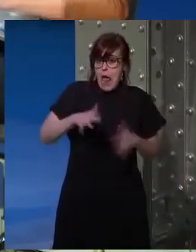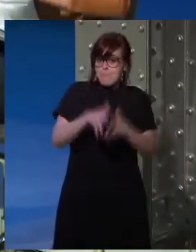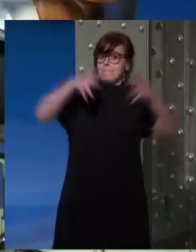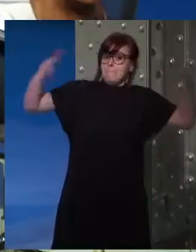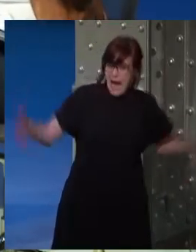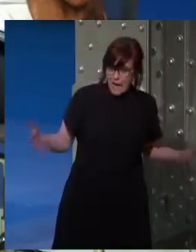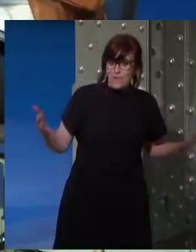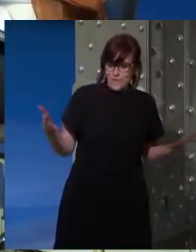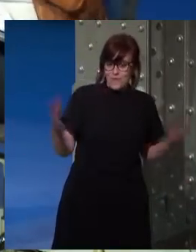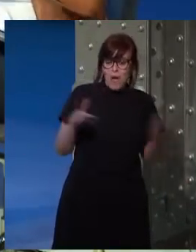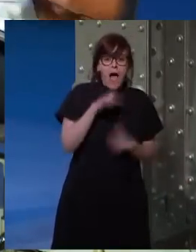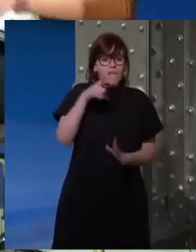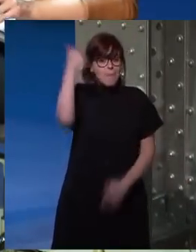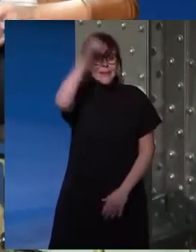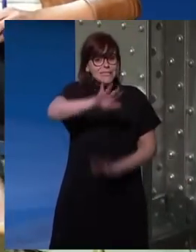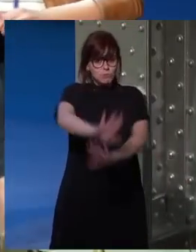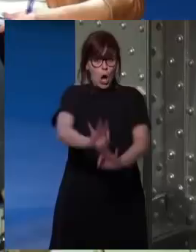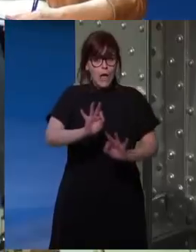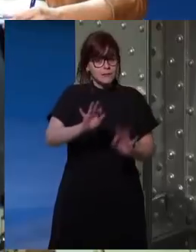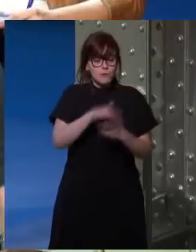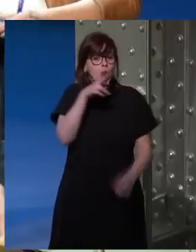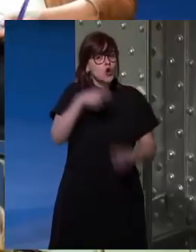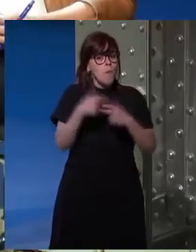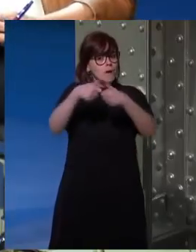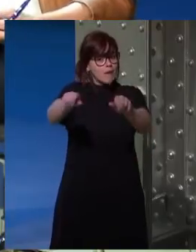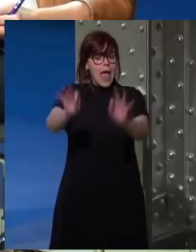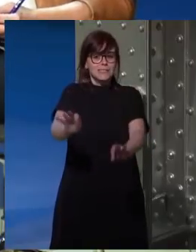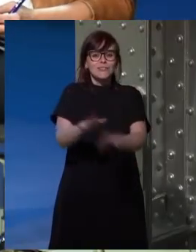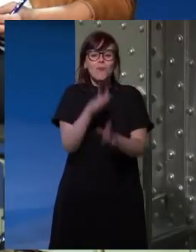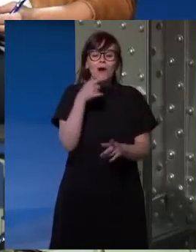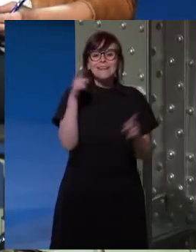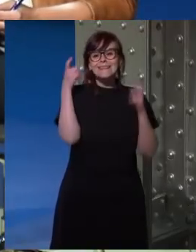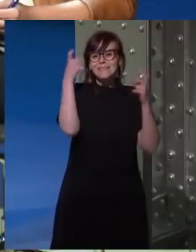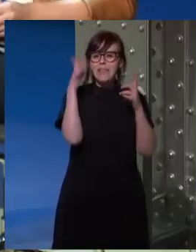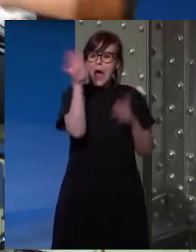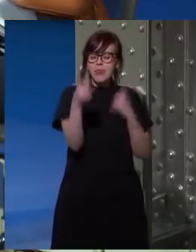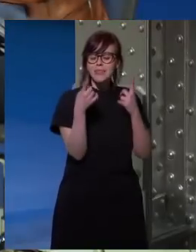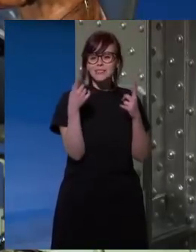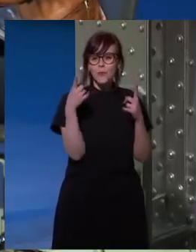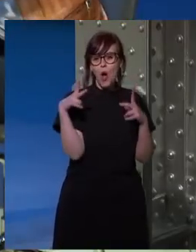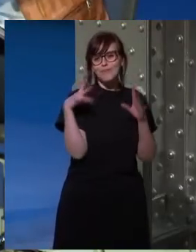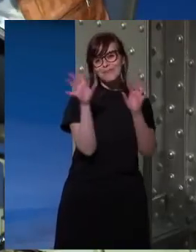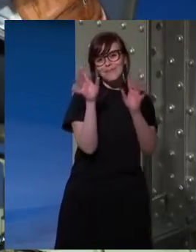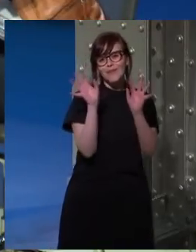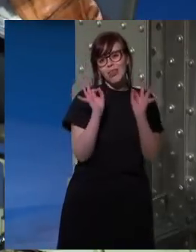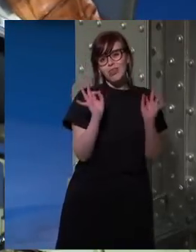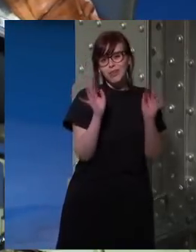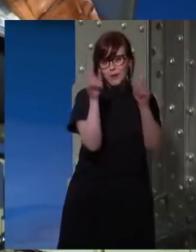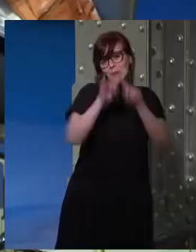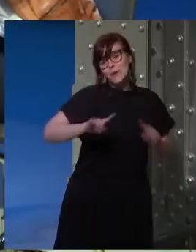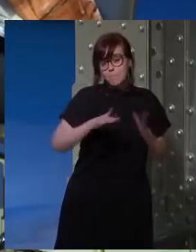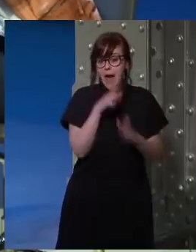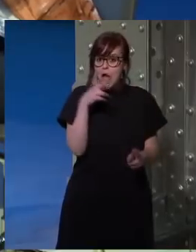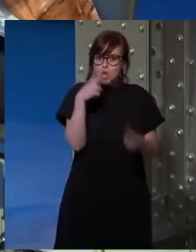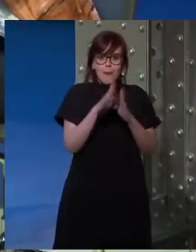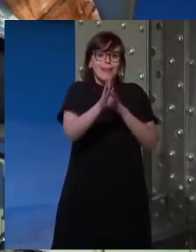quitarle importancia porque sigue siendo machismo y las cosas hay que llamarlas como son, sin eufemismos, ¿no? Que está muy de moda utilizar eufemismos para no nombrar